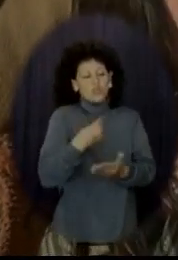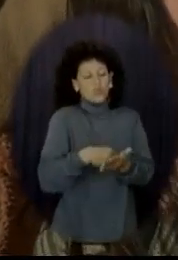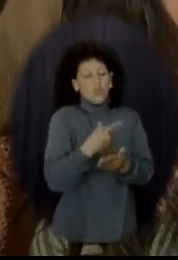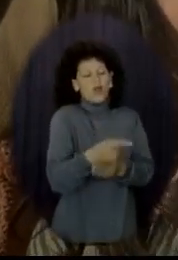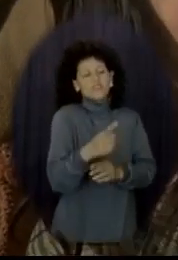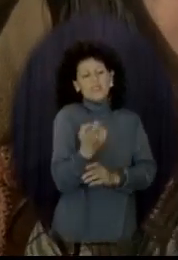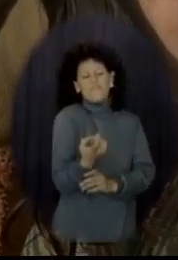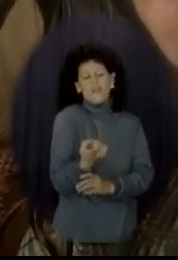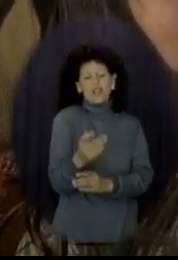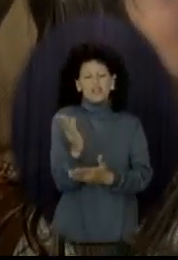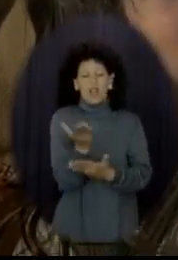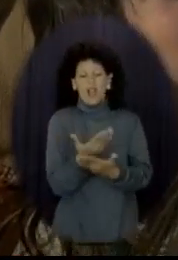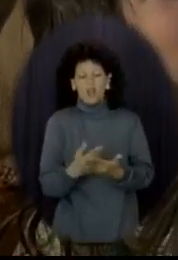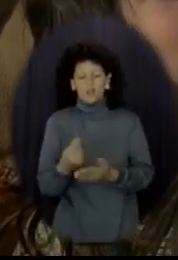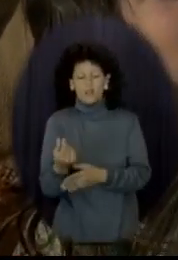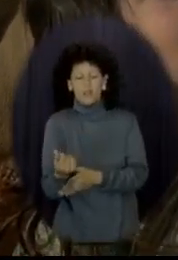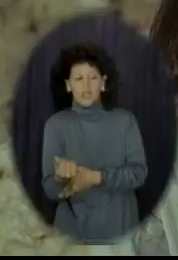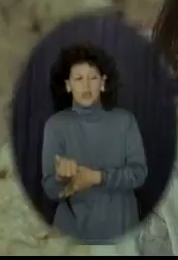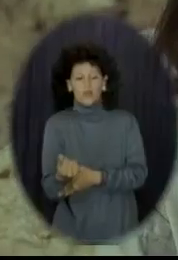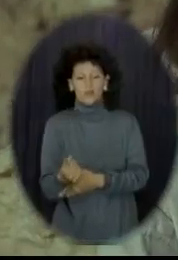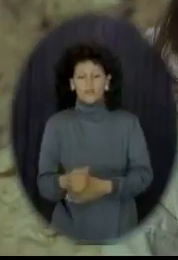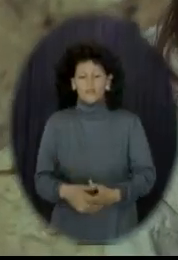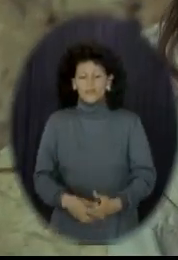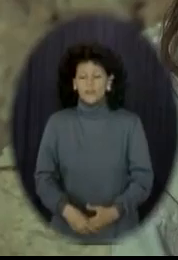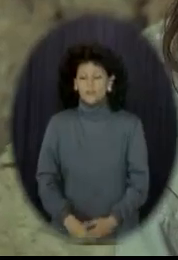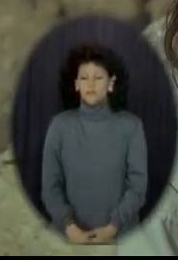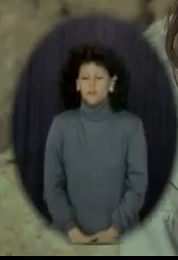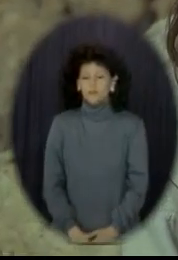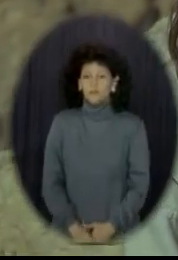más, yo se lo pagaré cuando regrese.